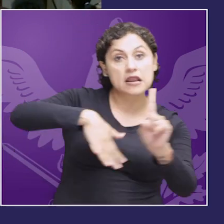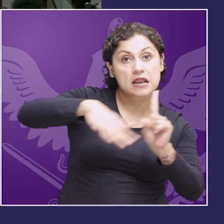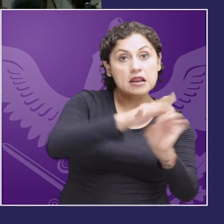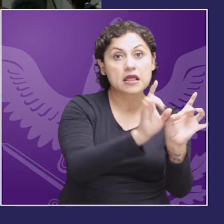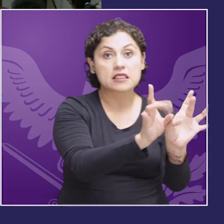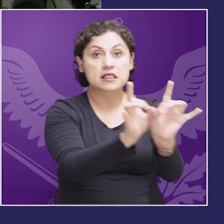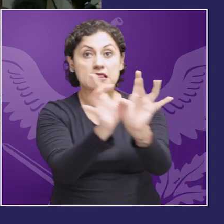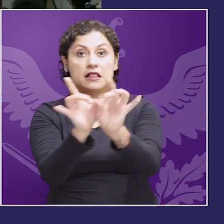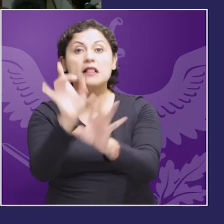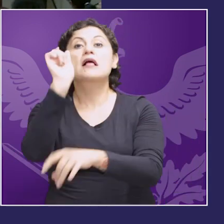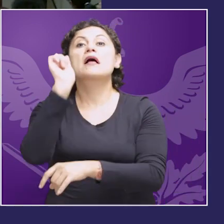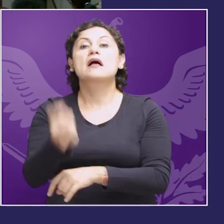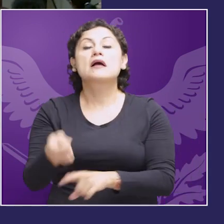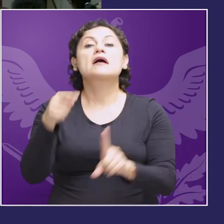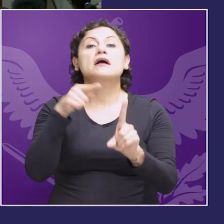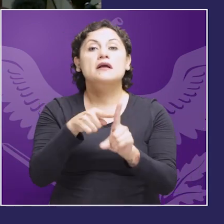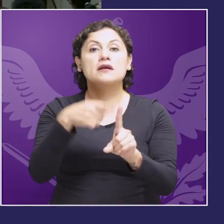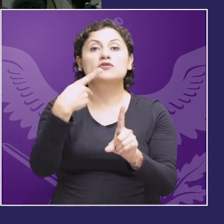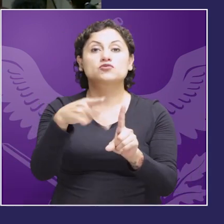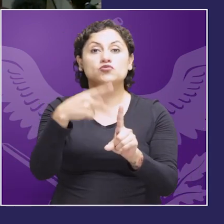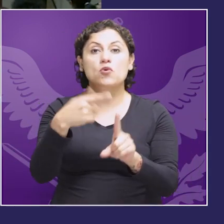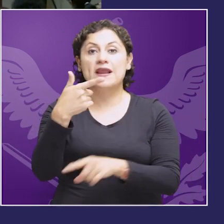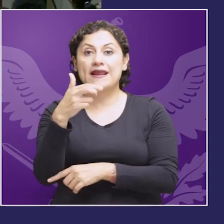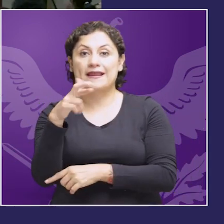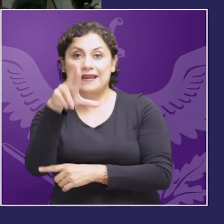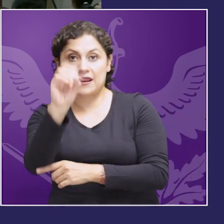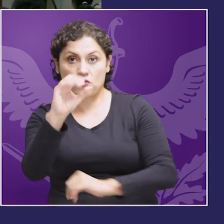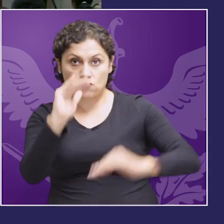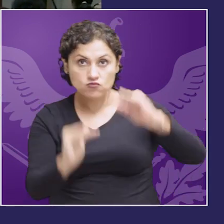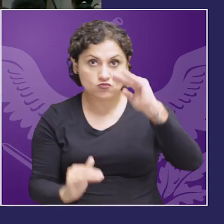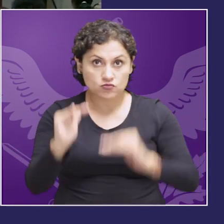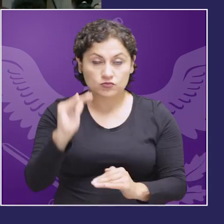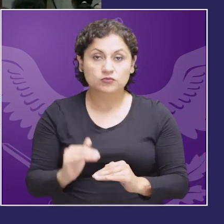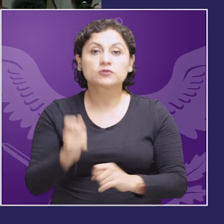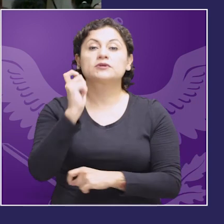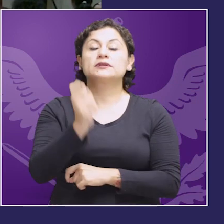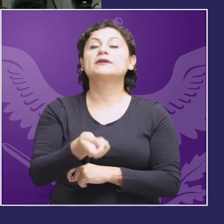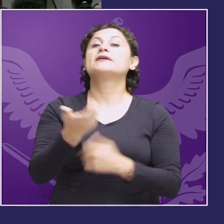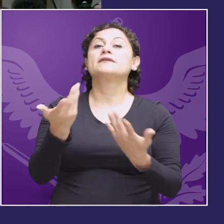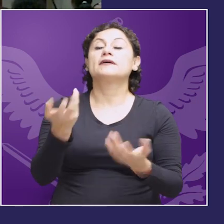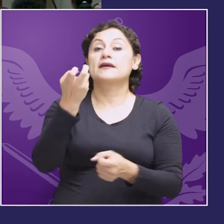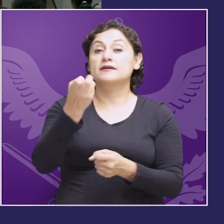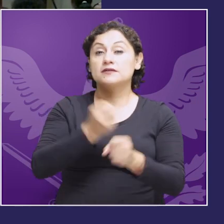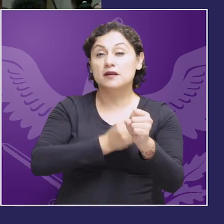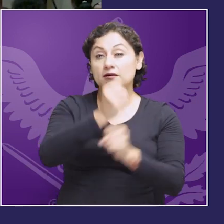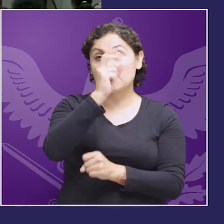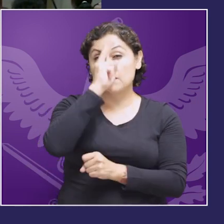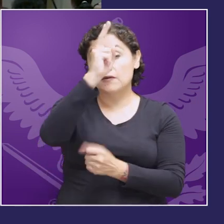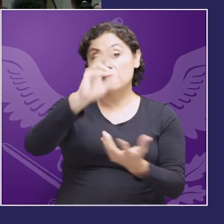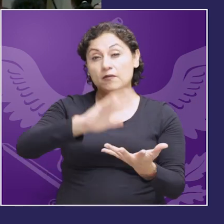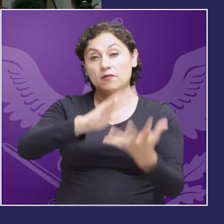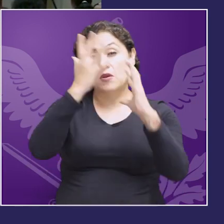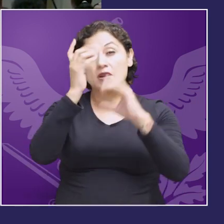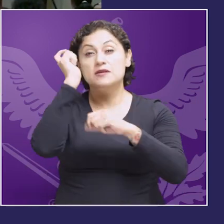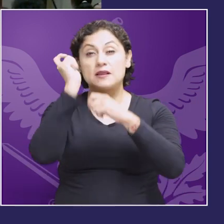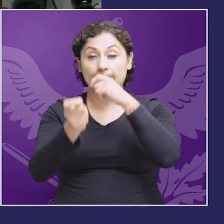mujer por su condición de tal, para la Corte Suprema del Perú significa que esa mujer se dio en el marco de una situación de